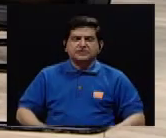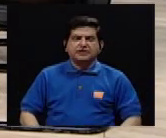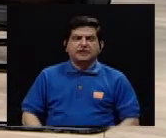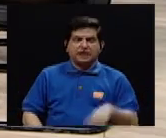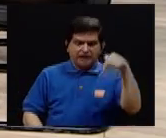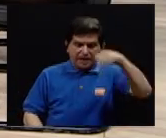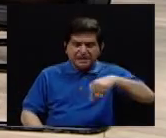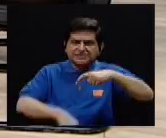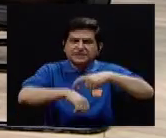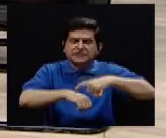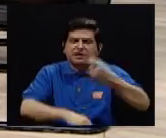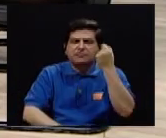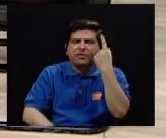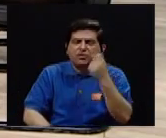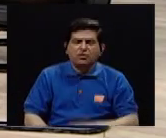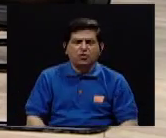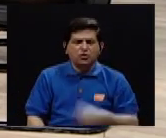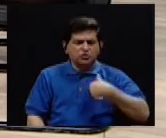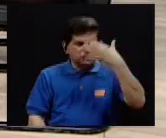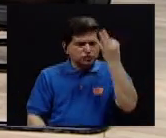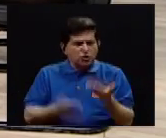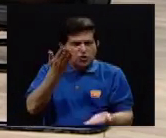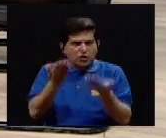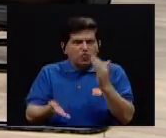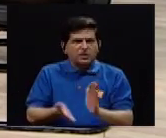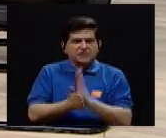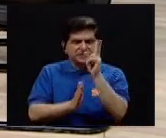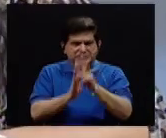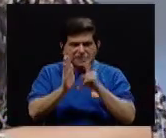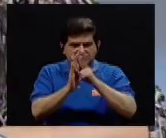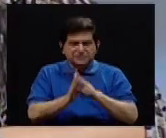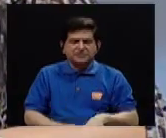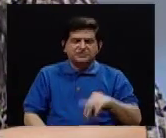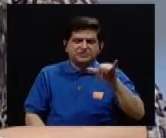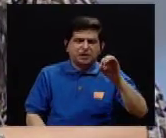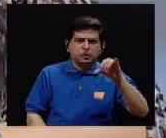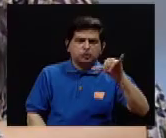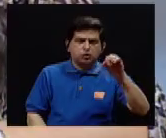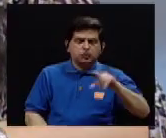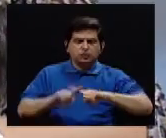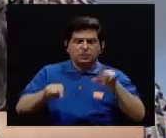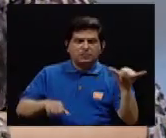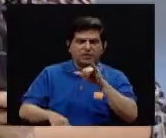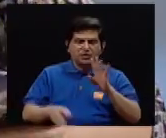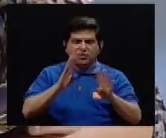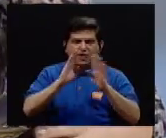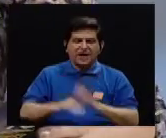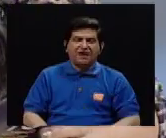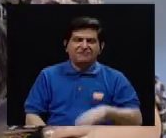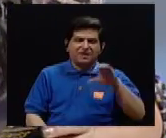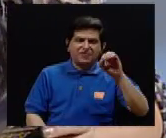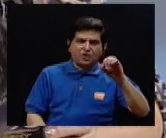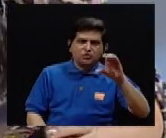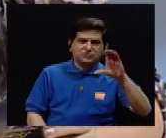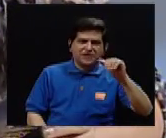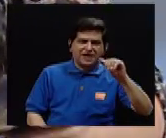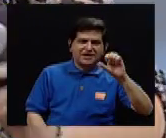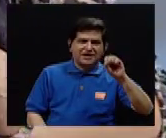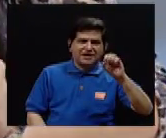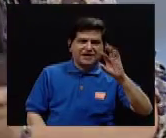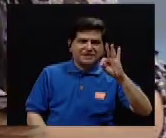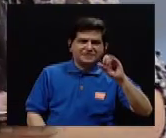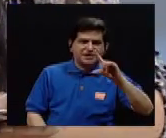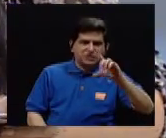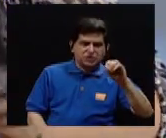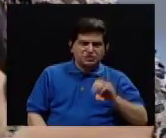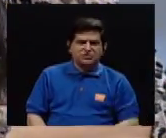entender el presente. Esa es la historia. Bueno, se me ocurre que no deja de ser un documental sobre don Yoyo, pero que también habla un poco sobre don Oscar Castillo, ¿verdad? Pues